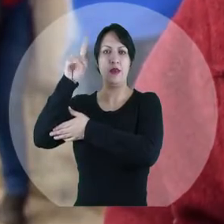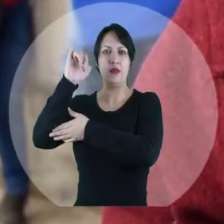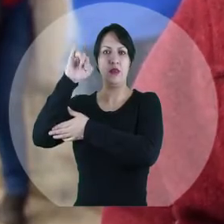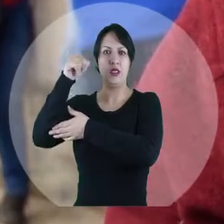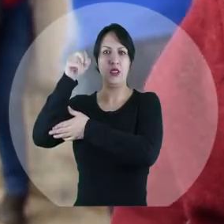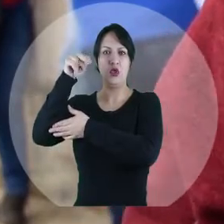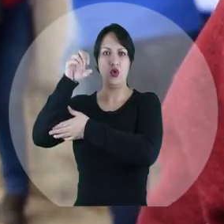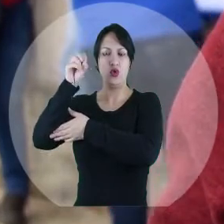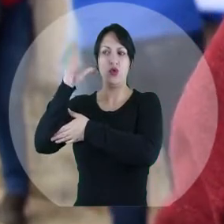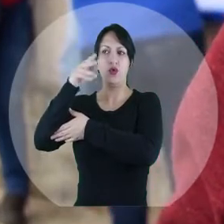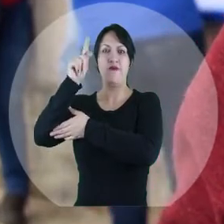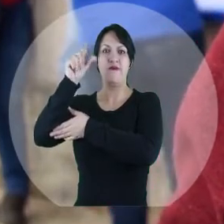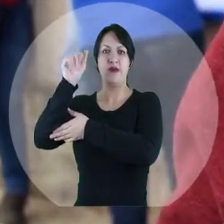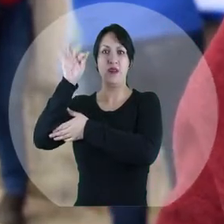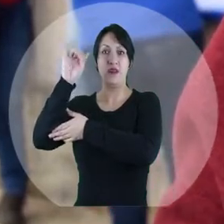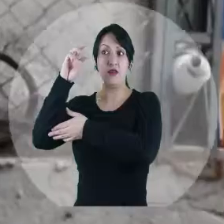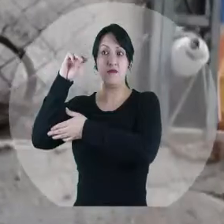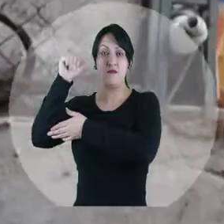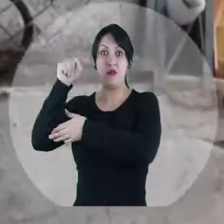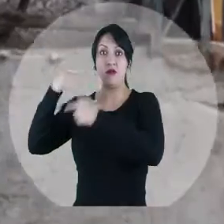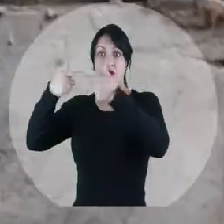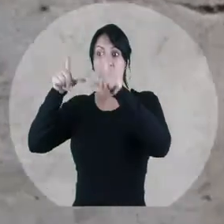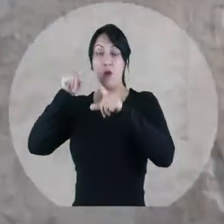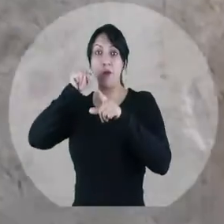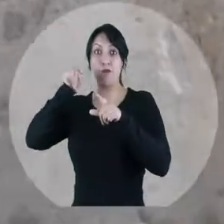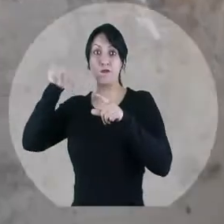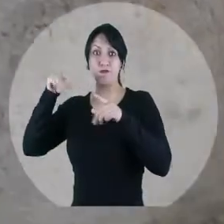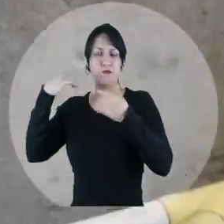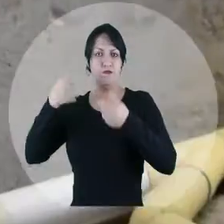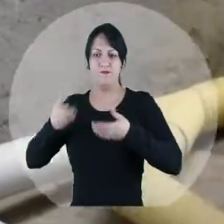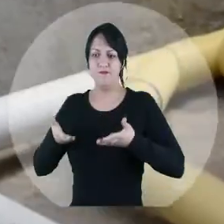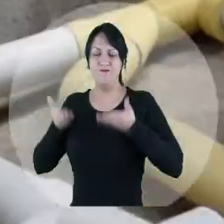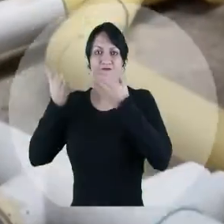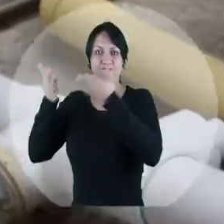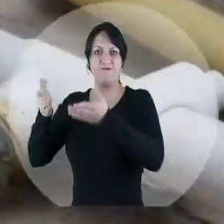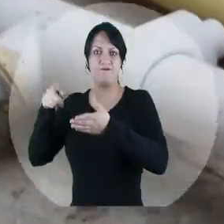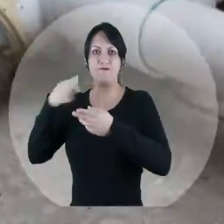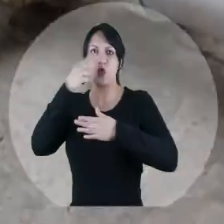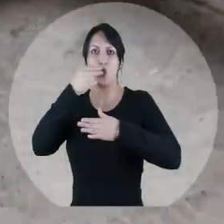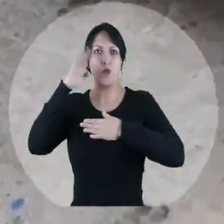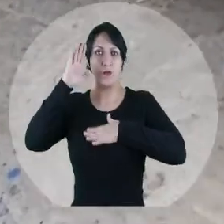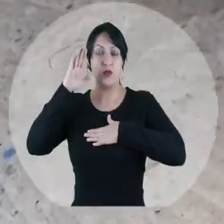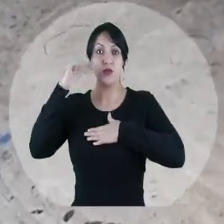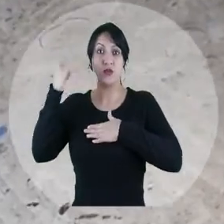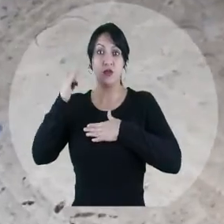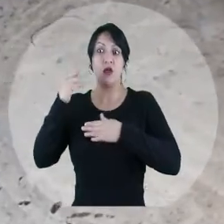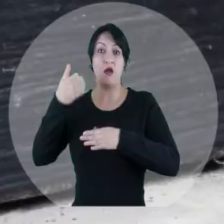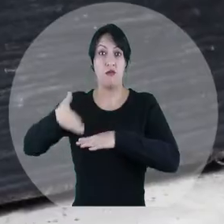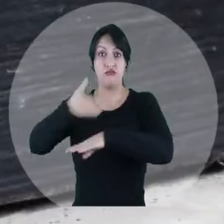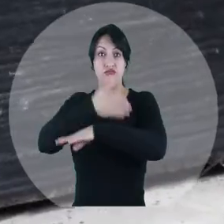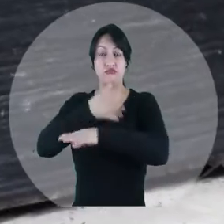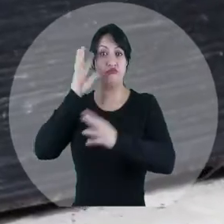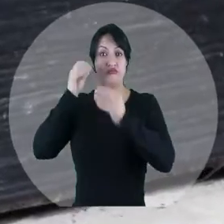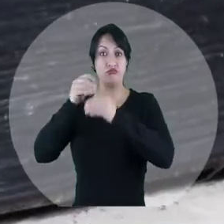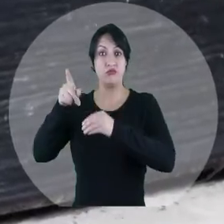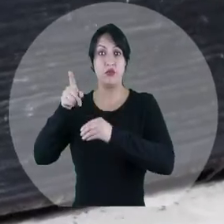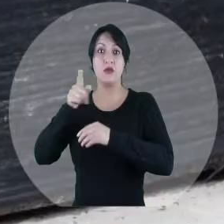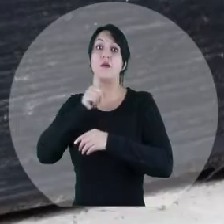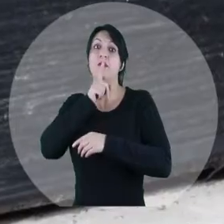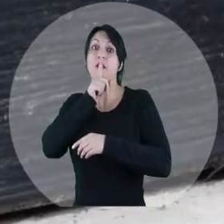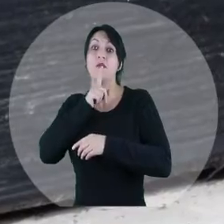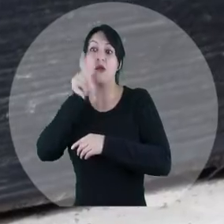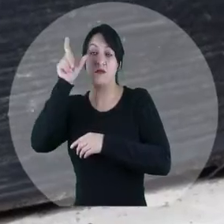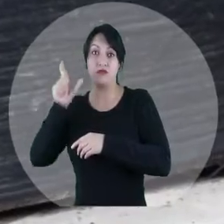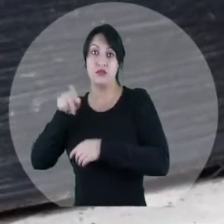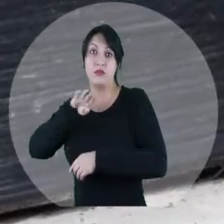2 plantas de tratamiento y un tanque de almacenamiento, con los cuales estamos cumpliendo el compromiso del alcalde Germán Chamorro de la